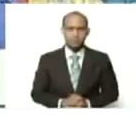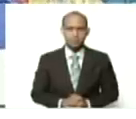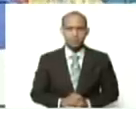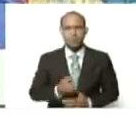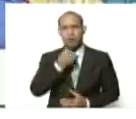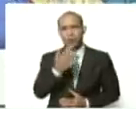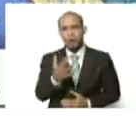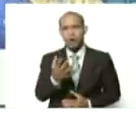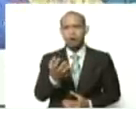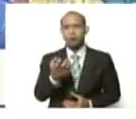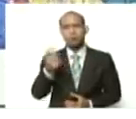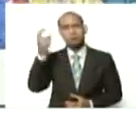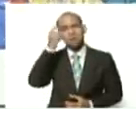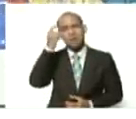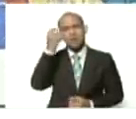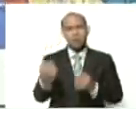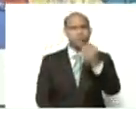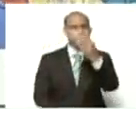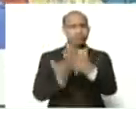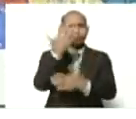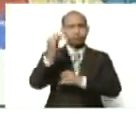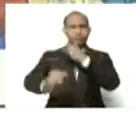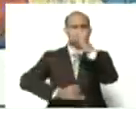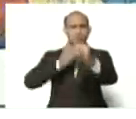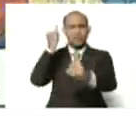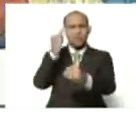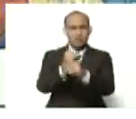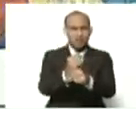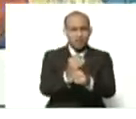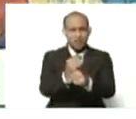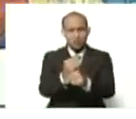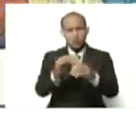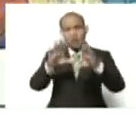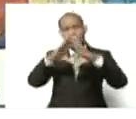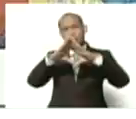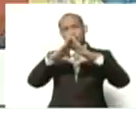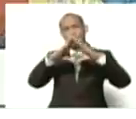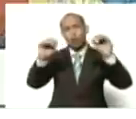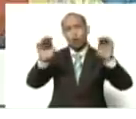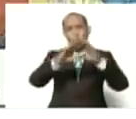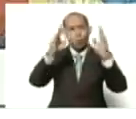Bueno, y se convirtió en el Día Internacional para reivindicar a todas las mujeres del planeta.